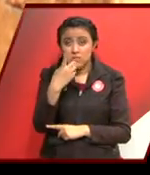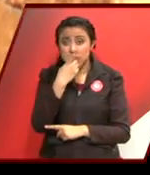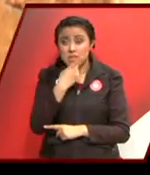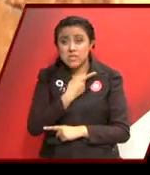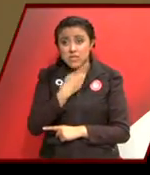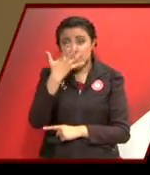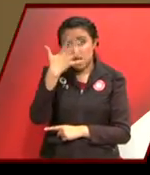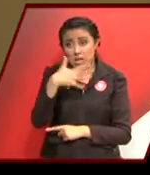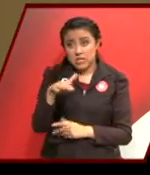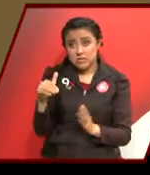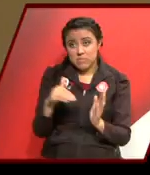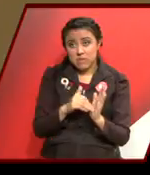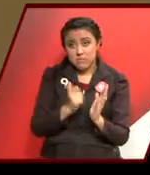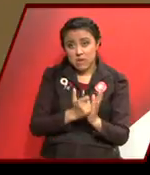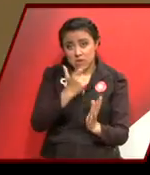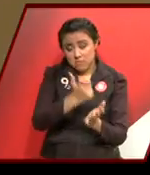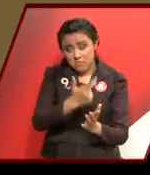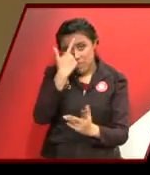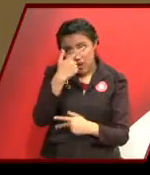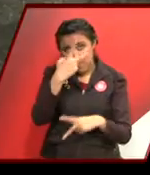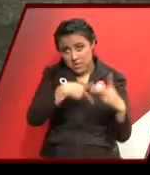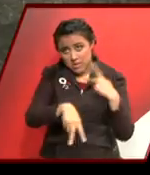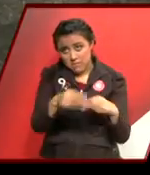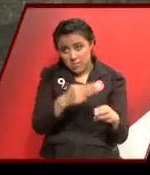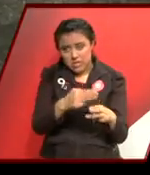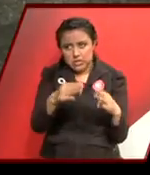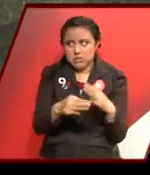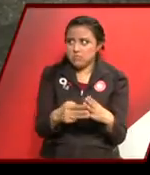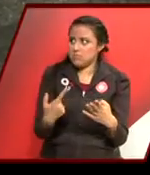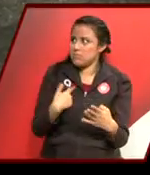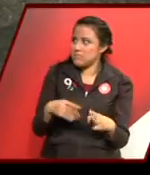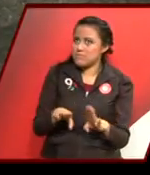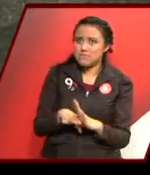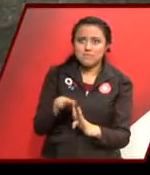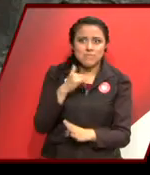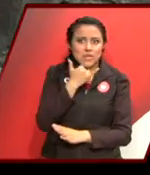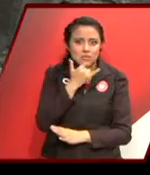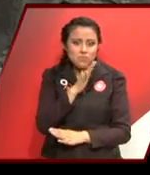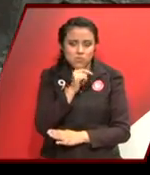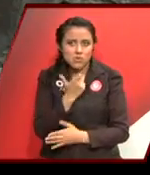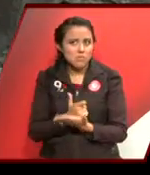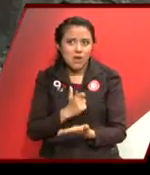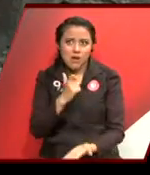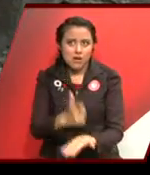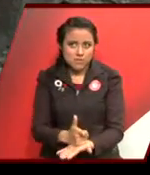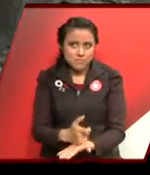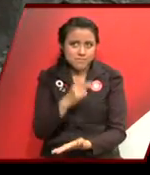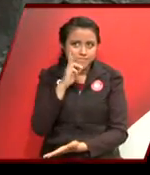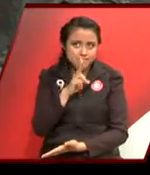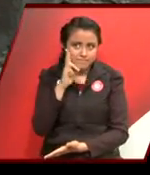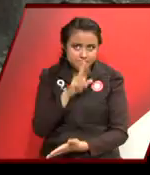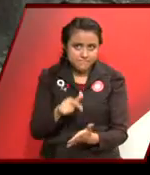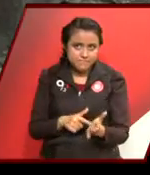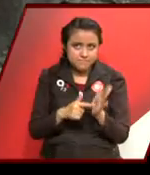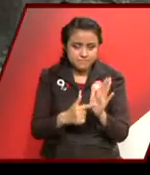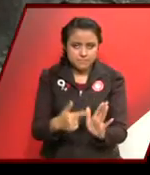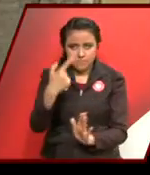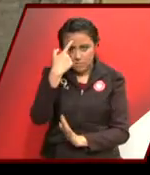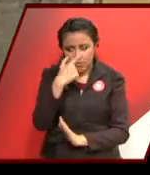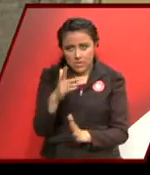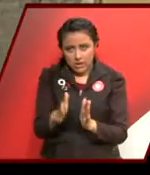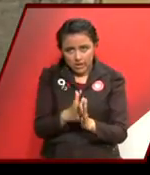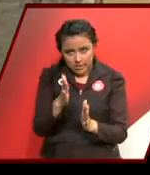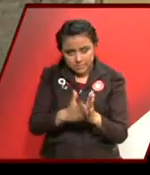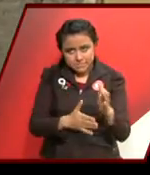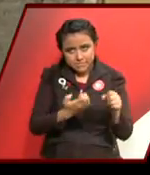de flete por traerme el material. Y la verdad, yo no tengo para pagarlo. De acuerdo a la presentación del Plan de Reconstrucción del